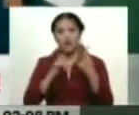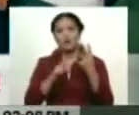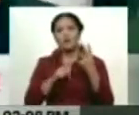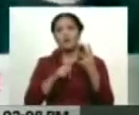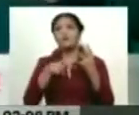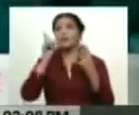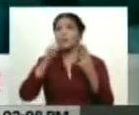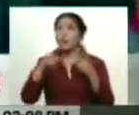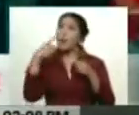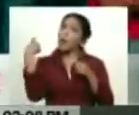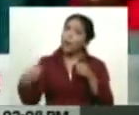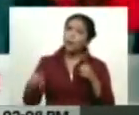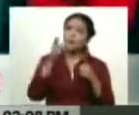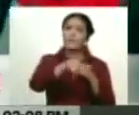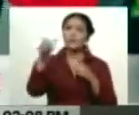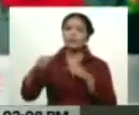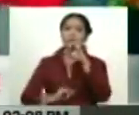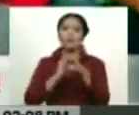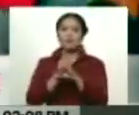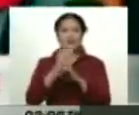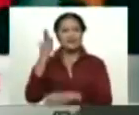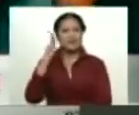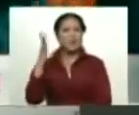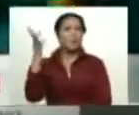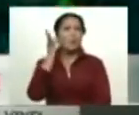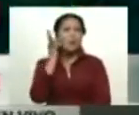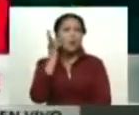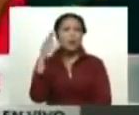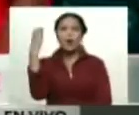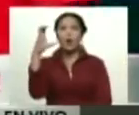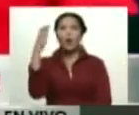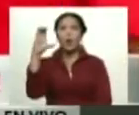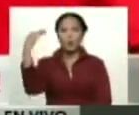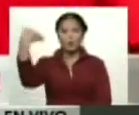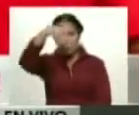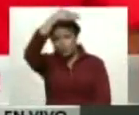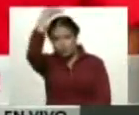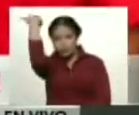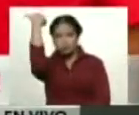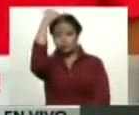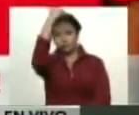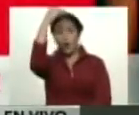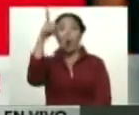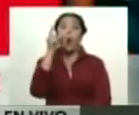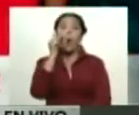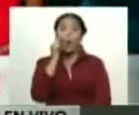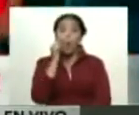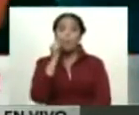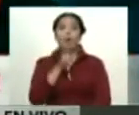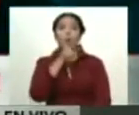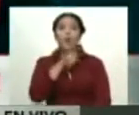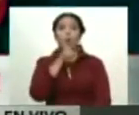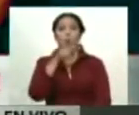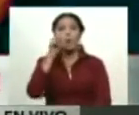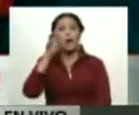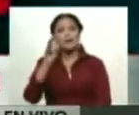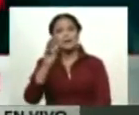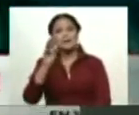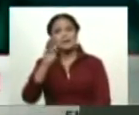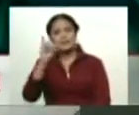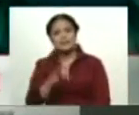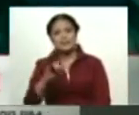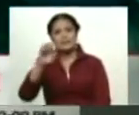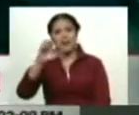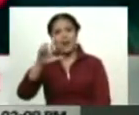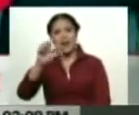También invitados internacionales como Piedad Córdoba y el presidente Mel Zelaya, quienes también hicieron unas observaciones bastante interesantes,